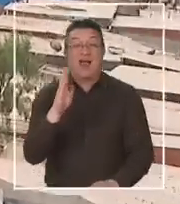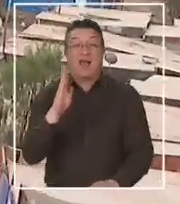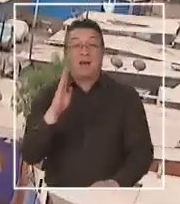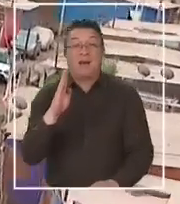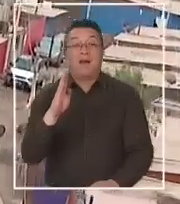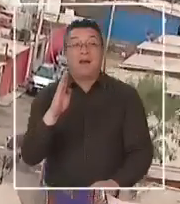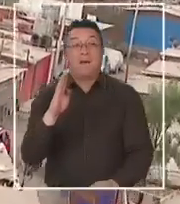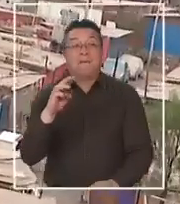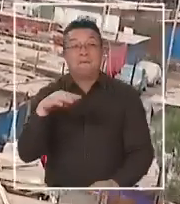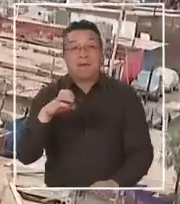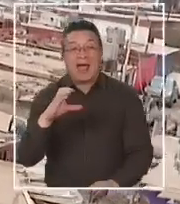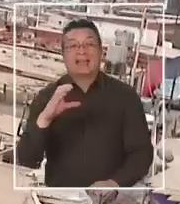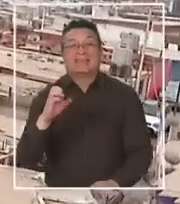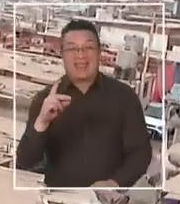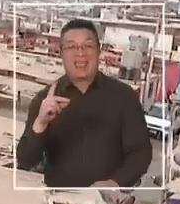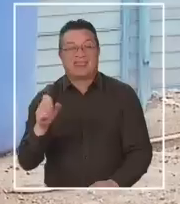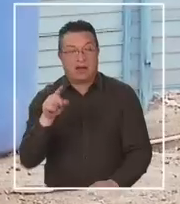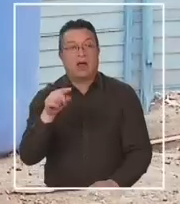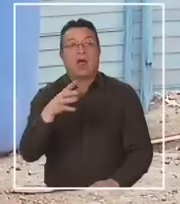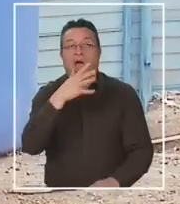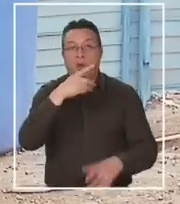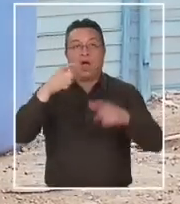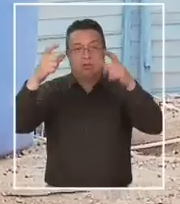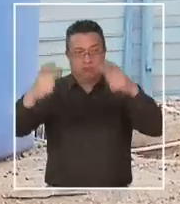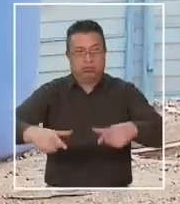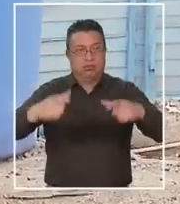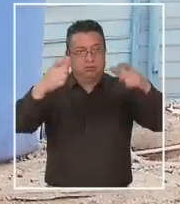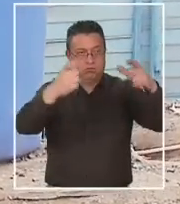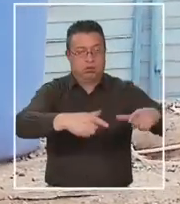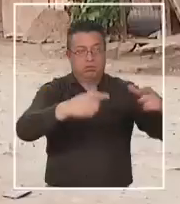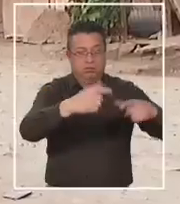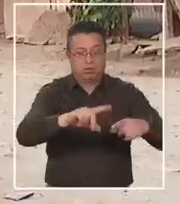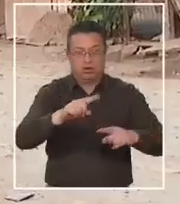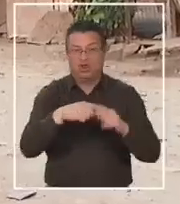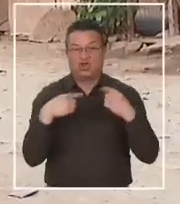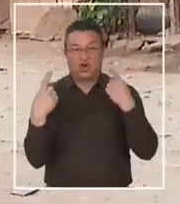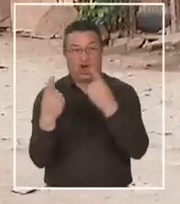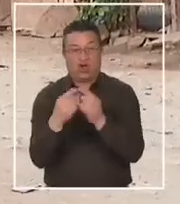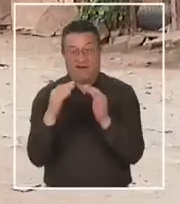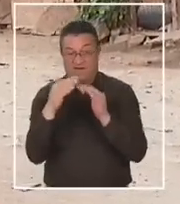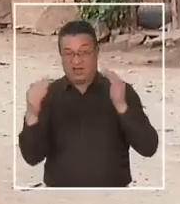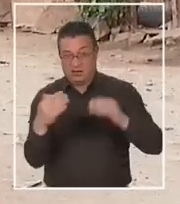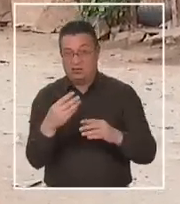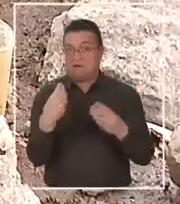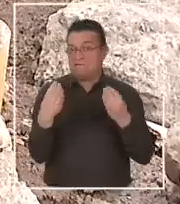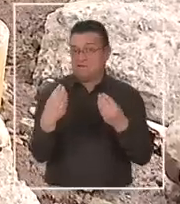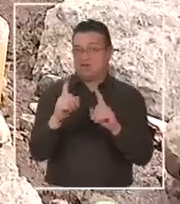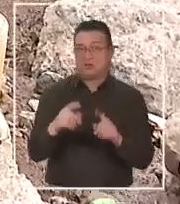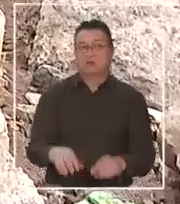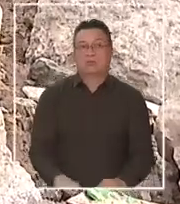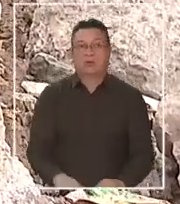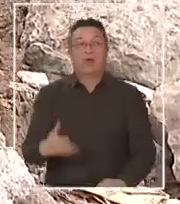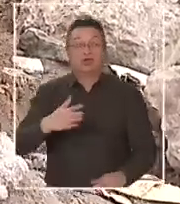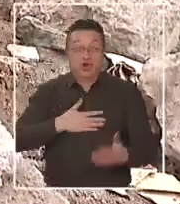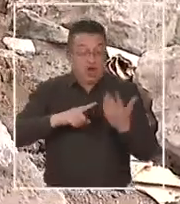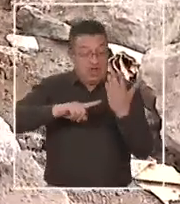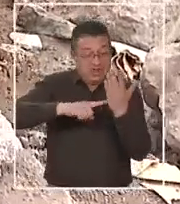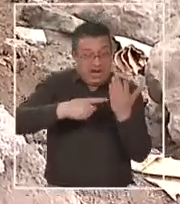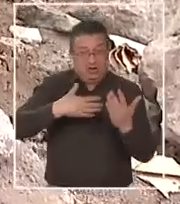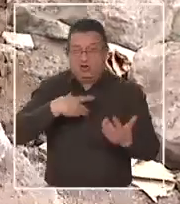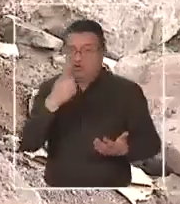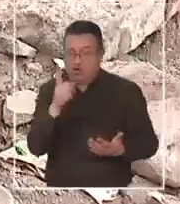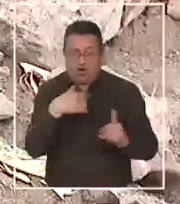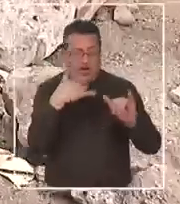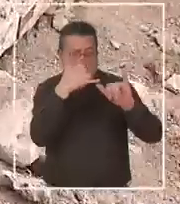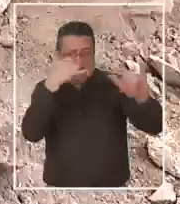de los lugares donde la Fundación instaló estanques de agua, obras con las que no todos los vecinos están conformes. Yo no soy técnica, ni ingeniero, ni